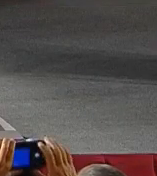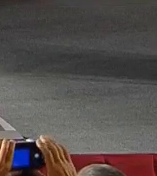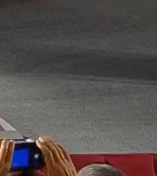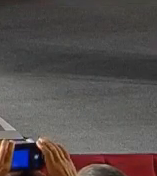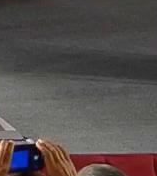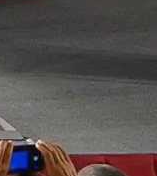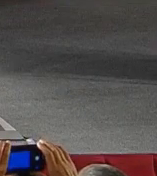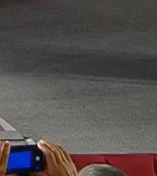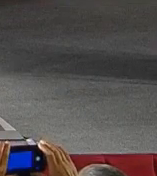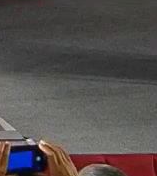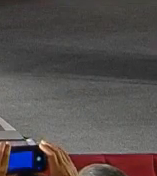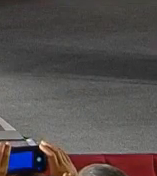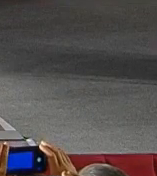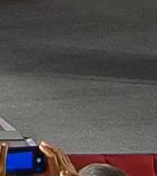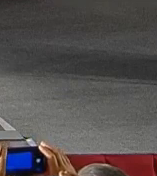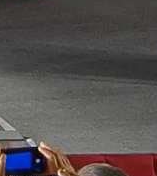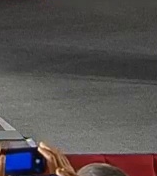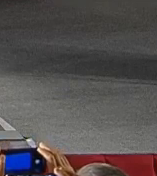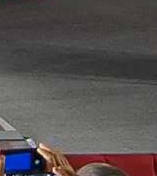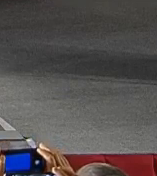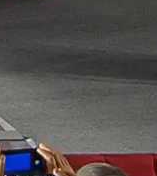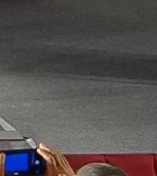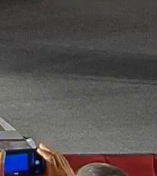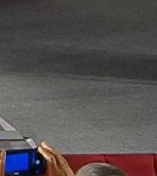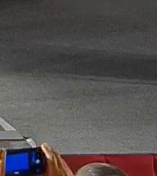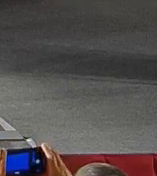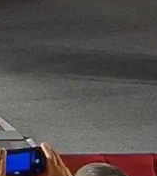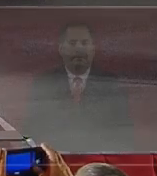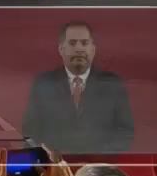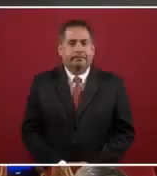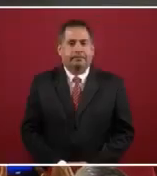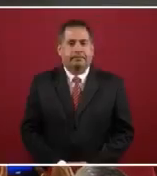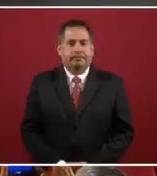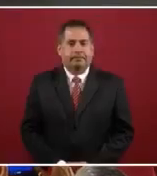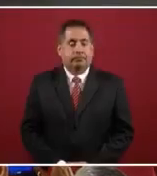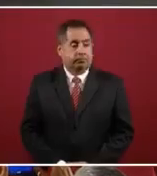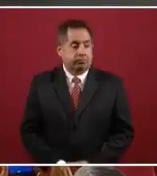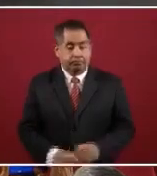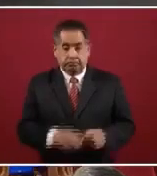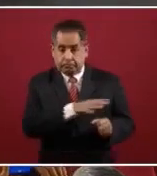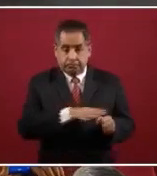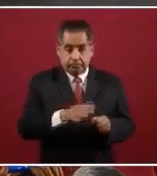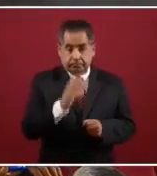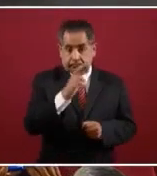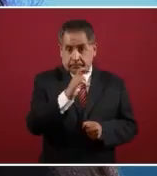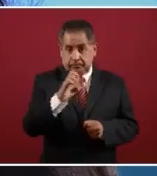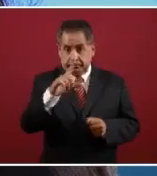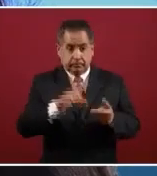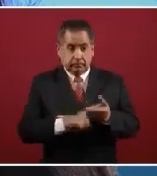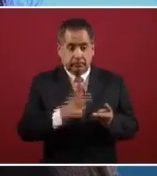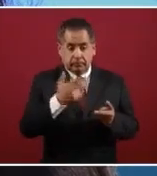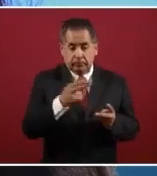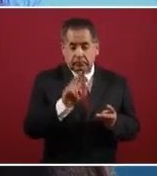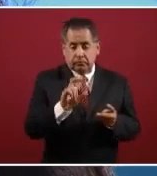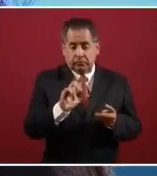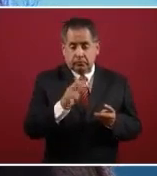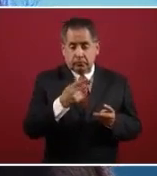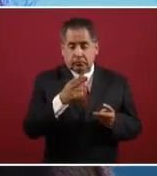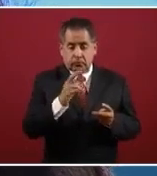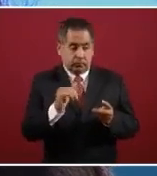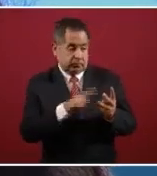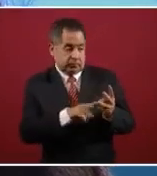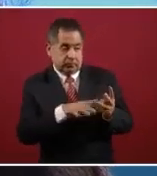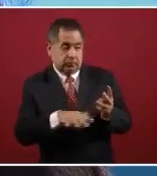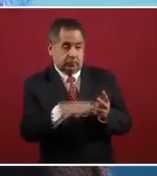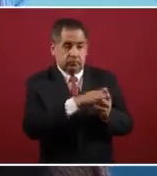ahí 3 regiones, que comentó nuestro presidente en asamblea, sería Acril y Huachuchil, y la